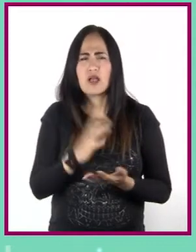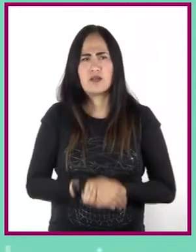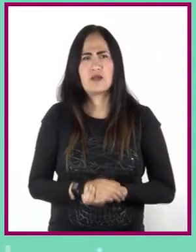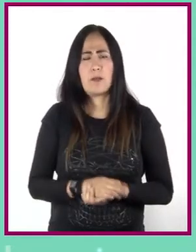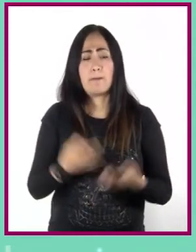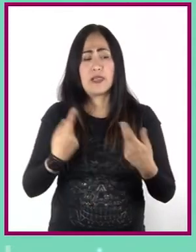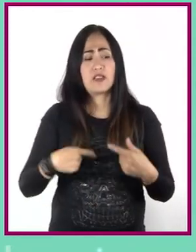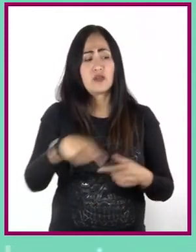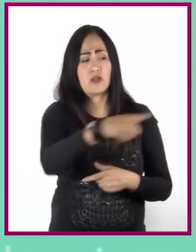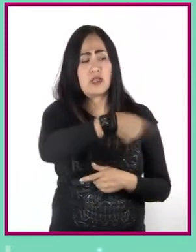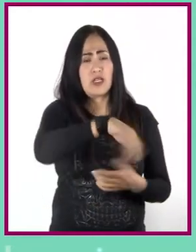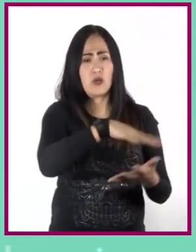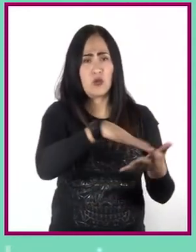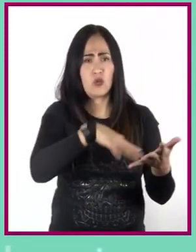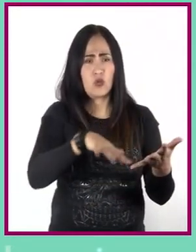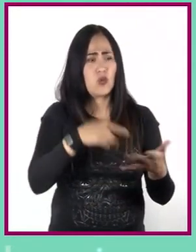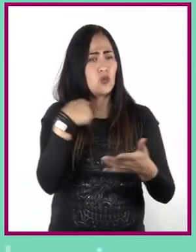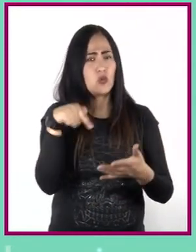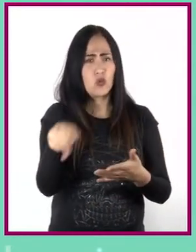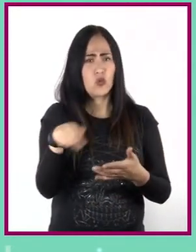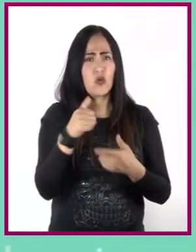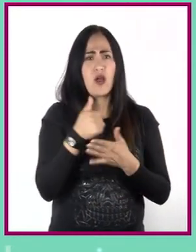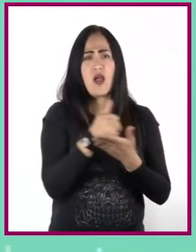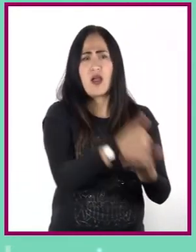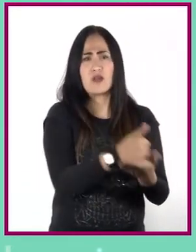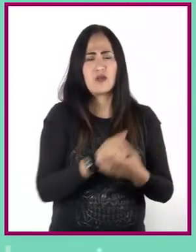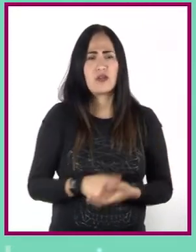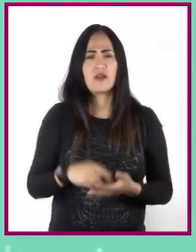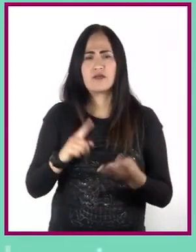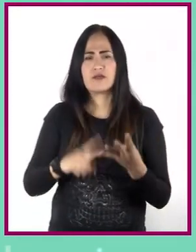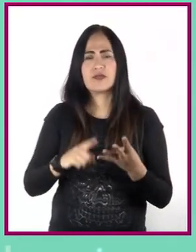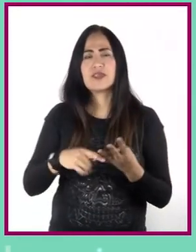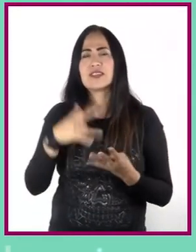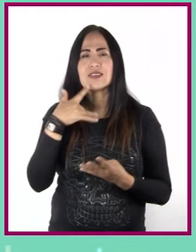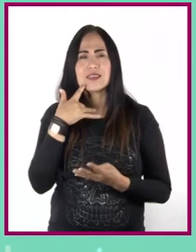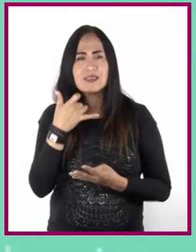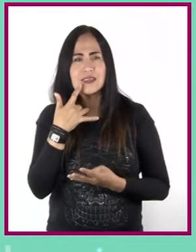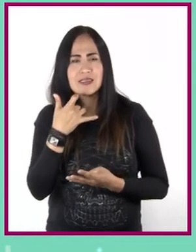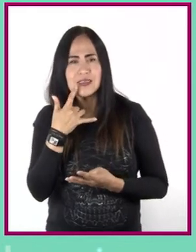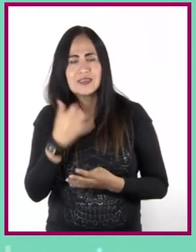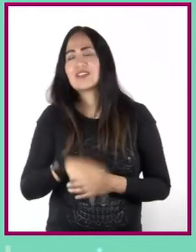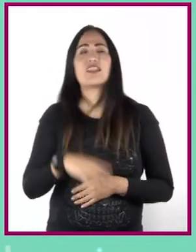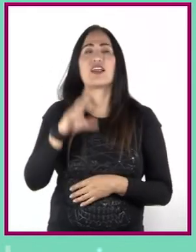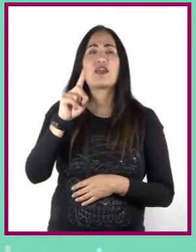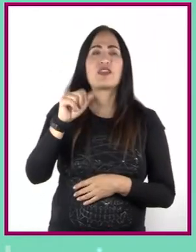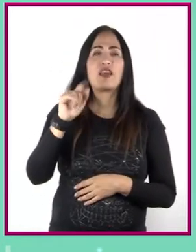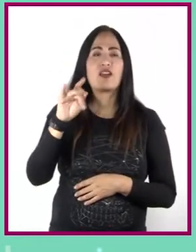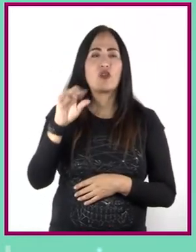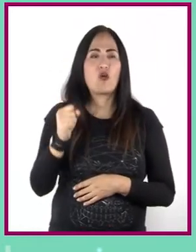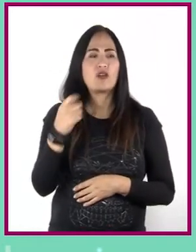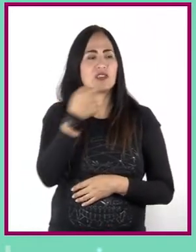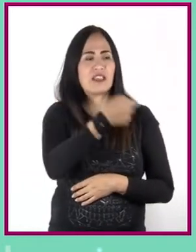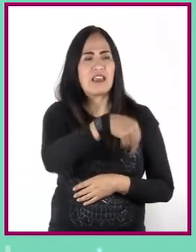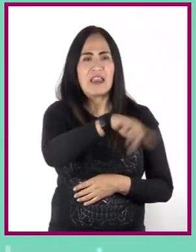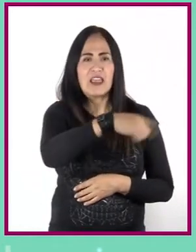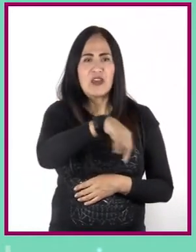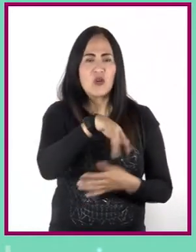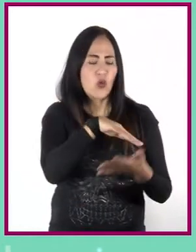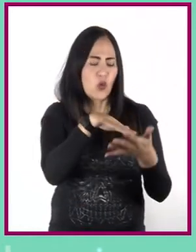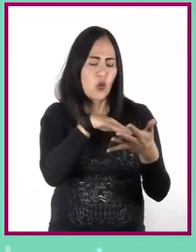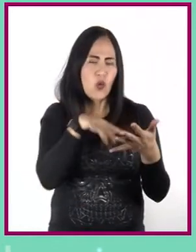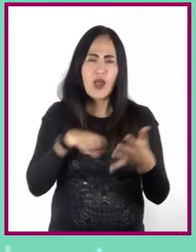a tus lectores con esos datos? Entretenimiento. ¿Cómo puedes hacer que esos datos sean